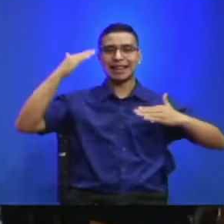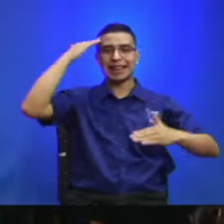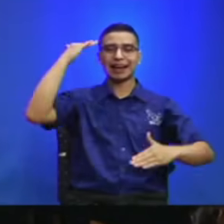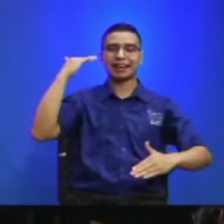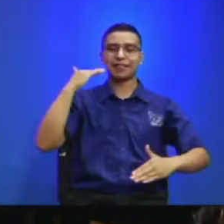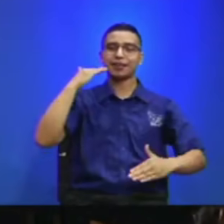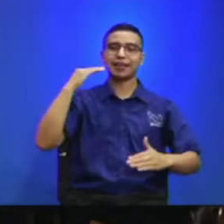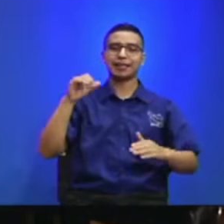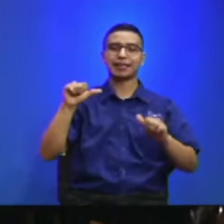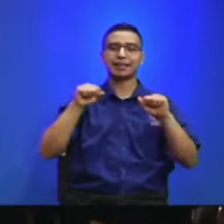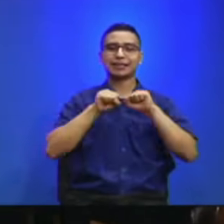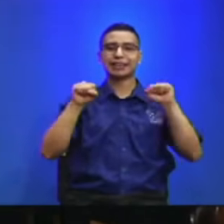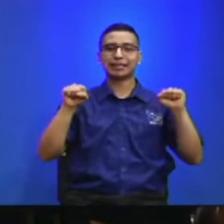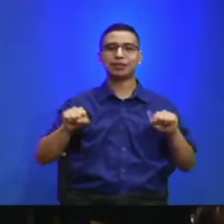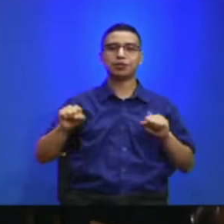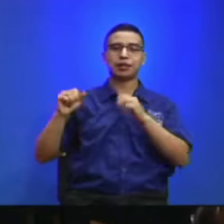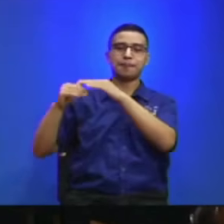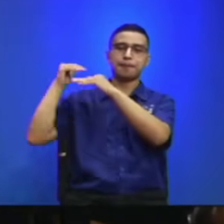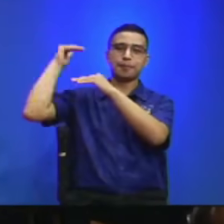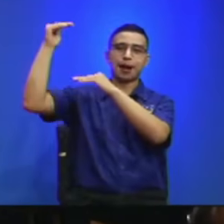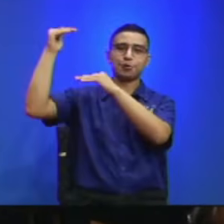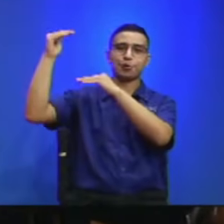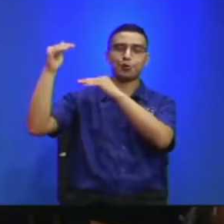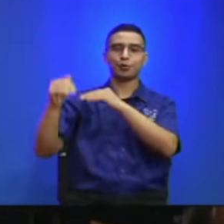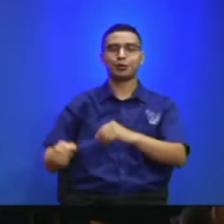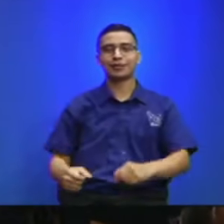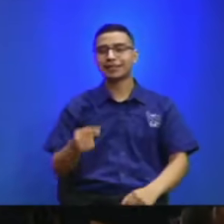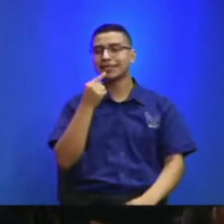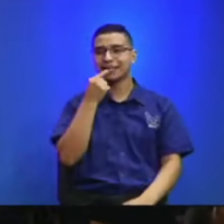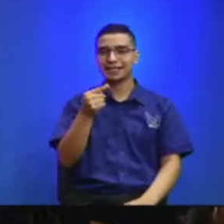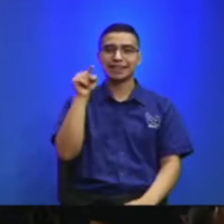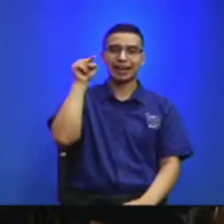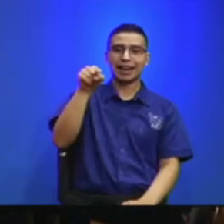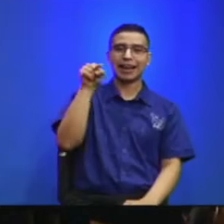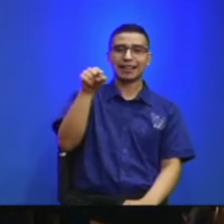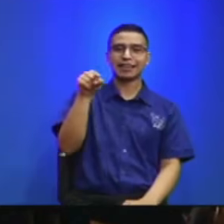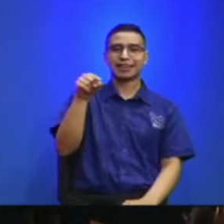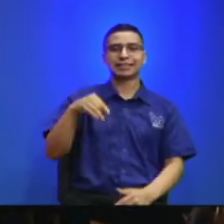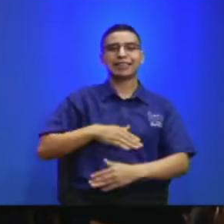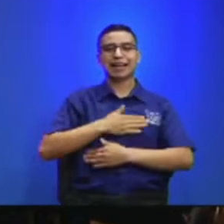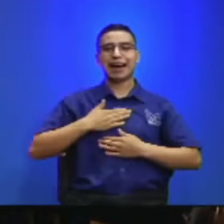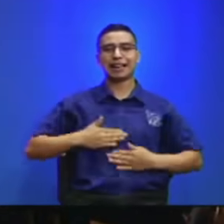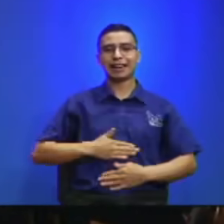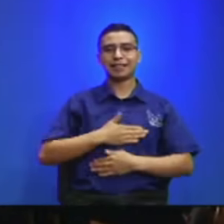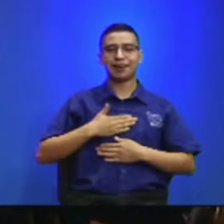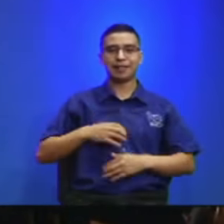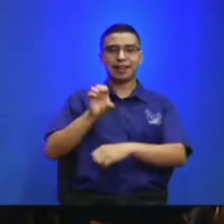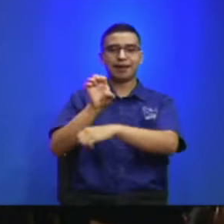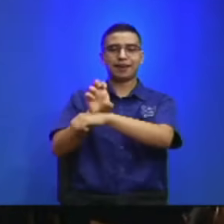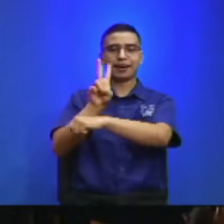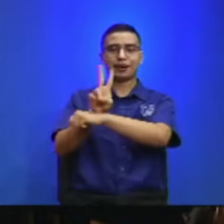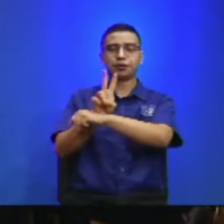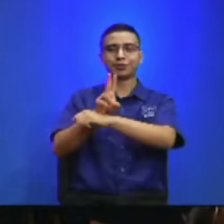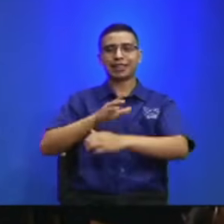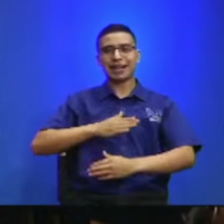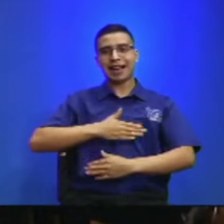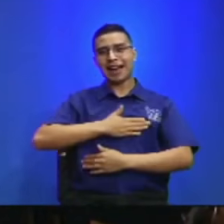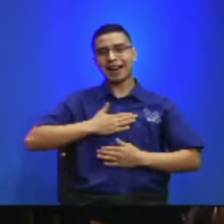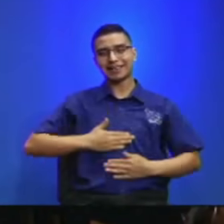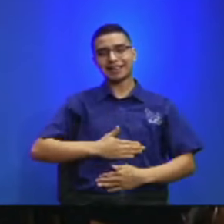algunas ejemplificaciones extraordinarias entonces eso se llama delicia el evangelio es una